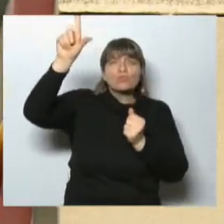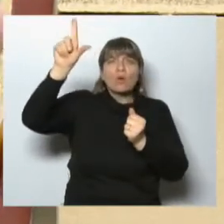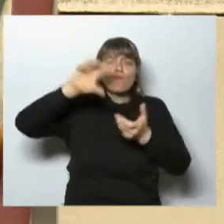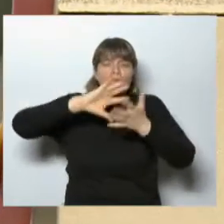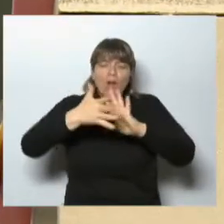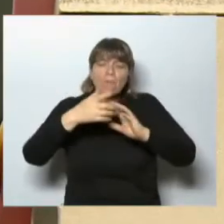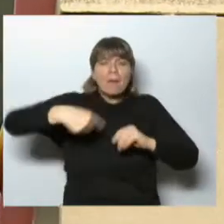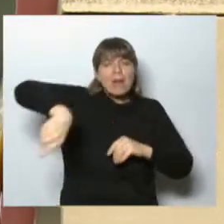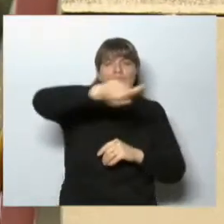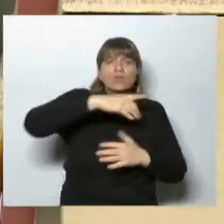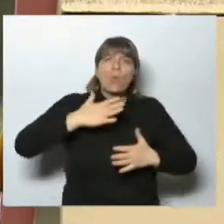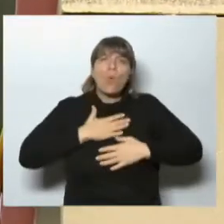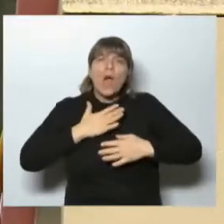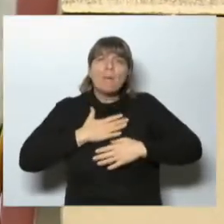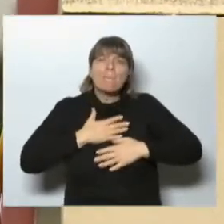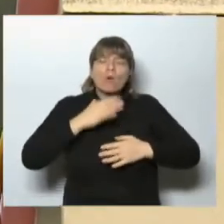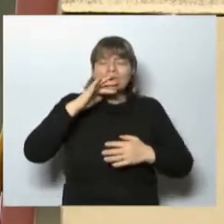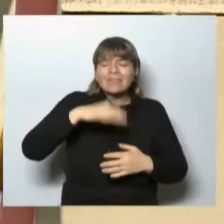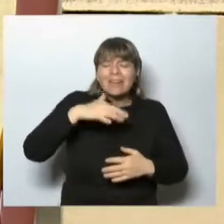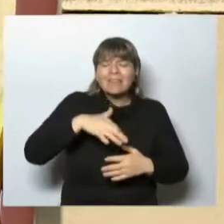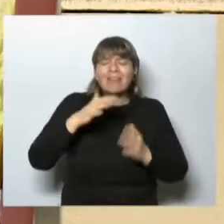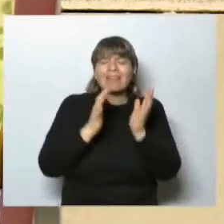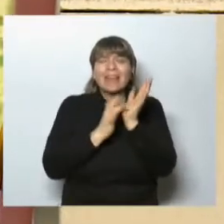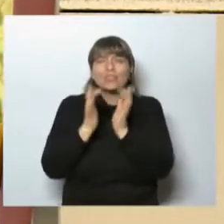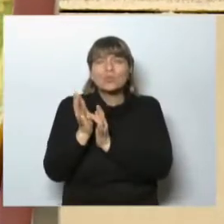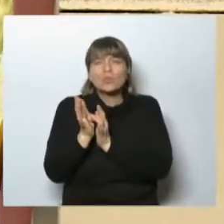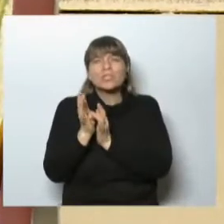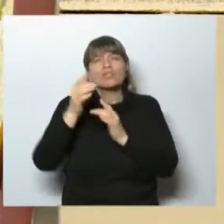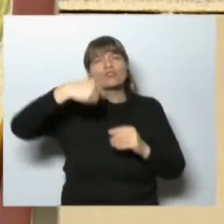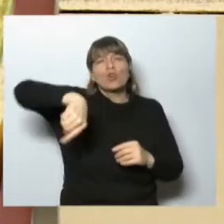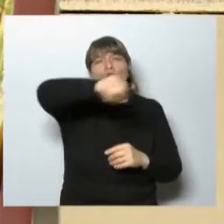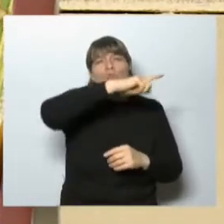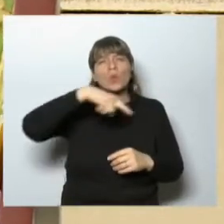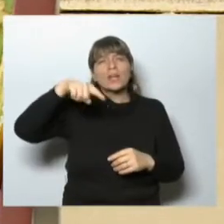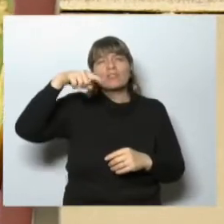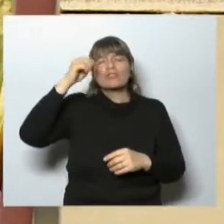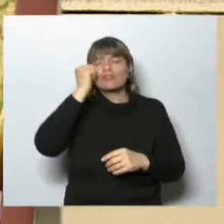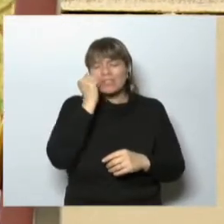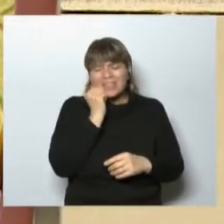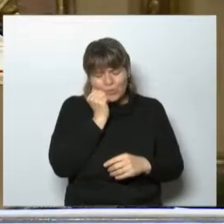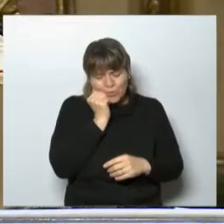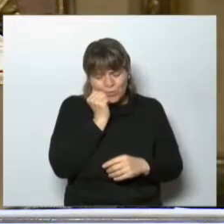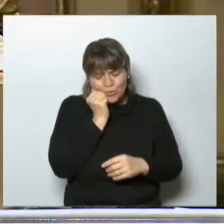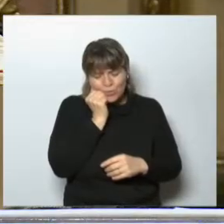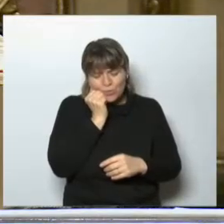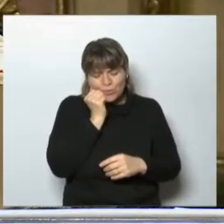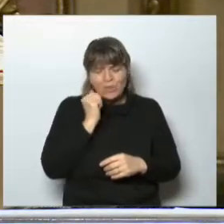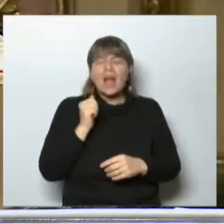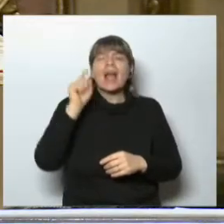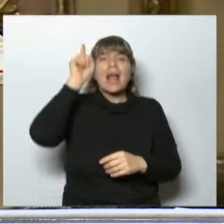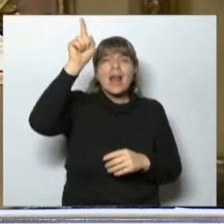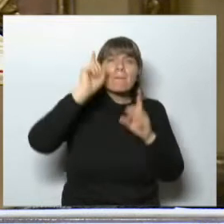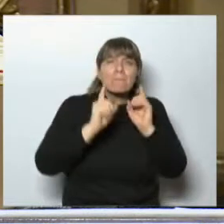sean para nosotros cuerpo y sangre de Jesucristo, Señor nuestro.